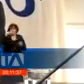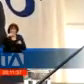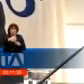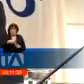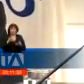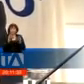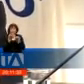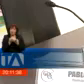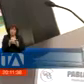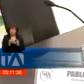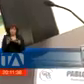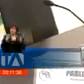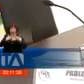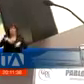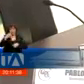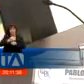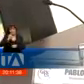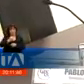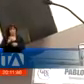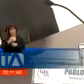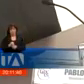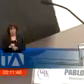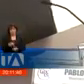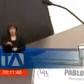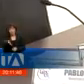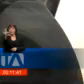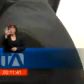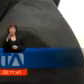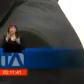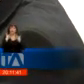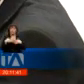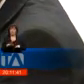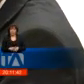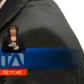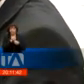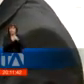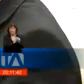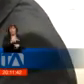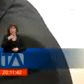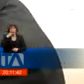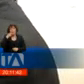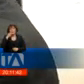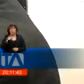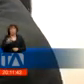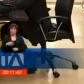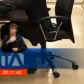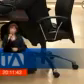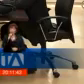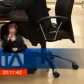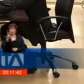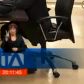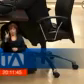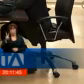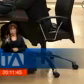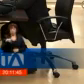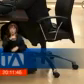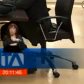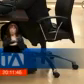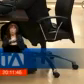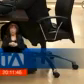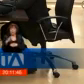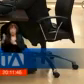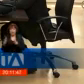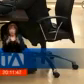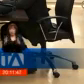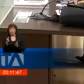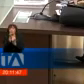su trabajo con la designación de defensor público y deja pendientes 2, la de superintendente de ordenamiento